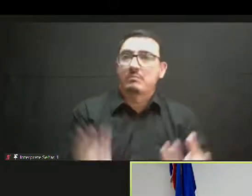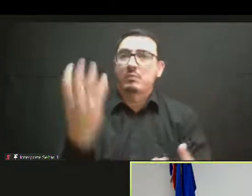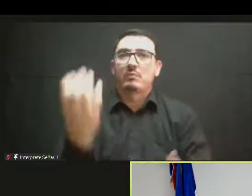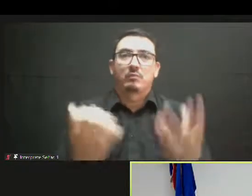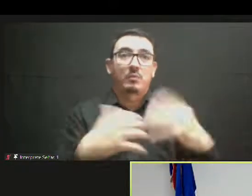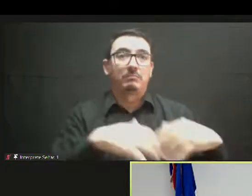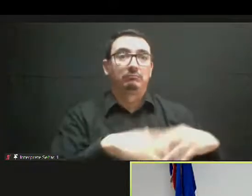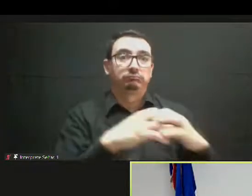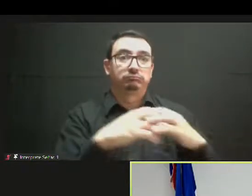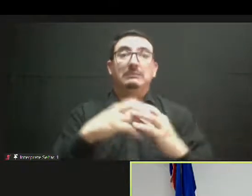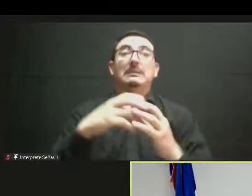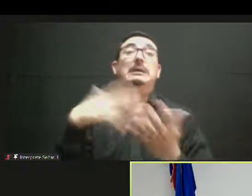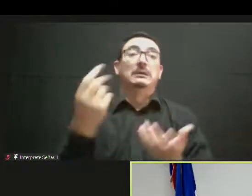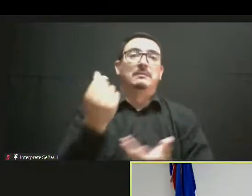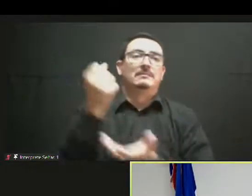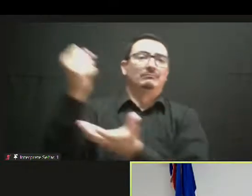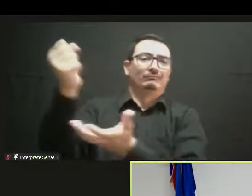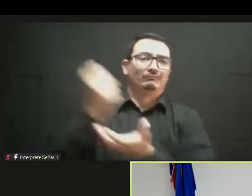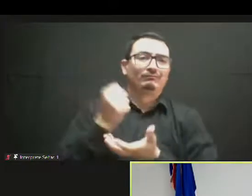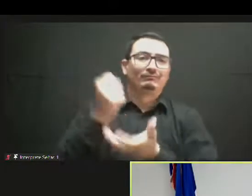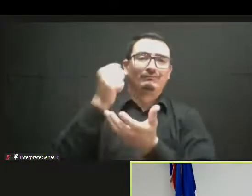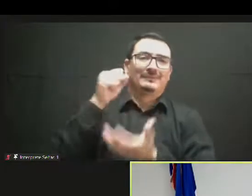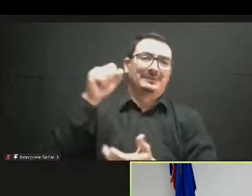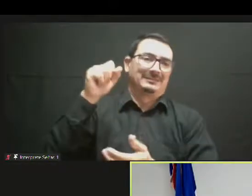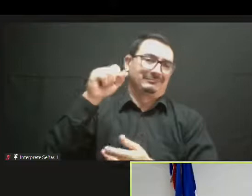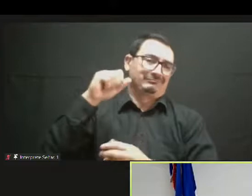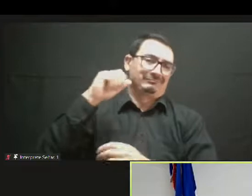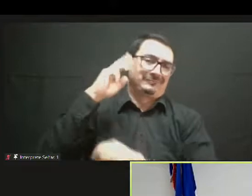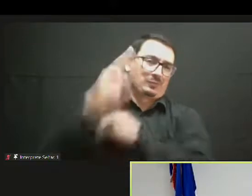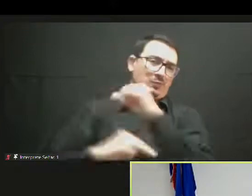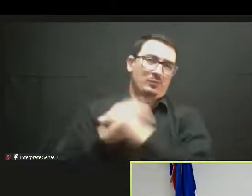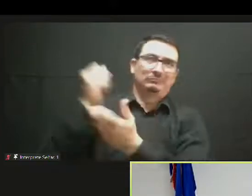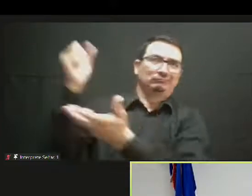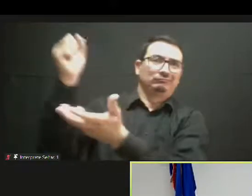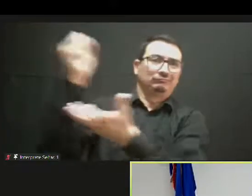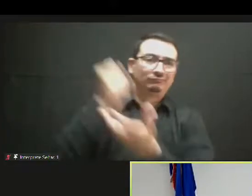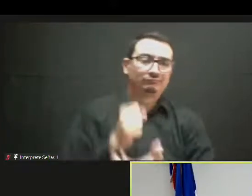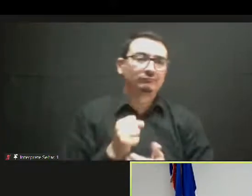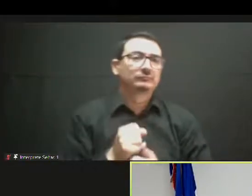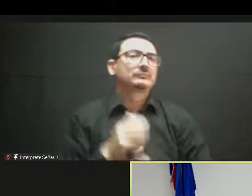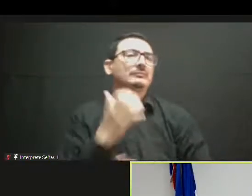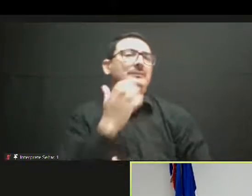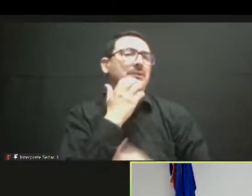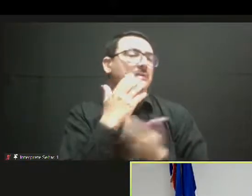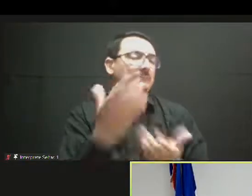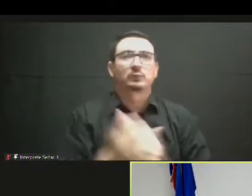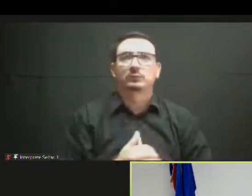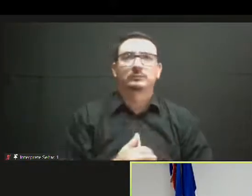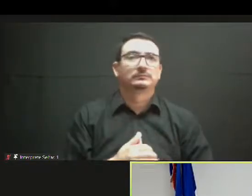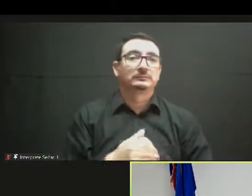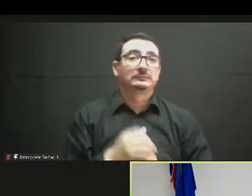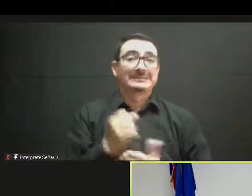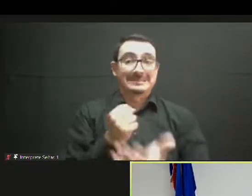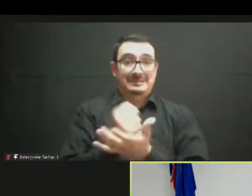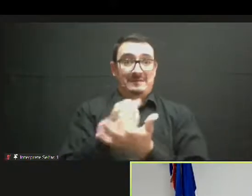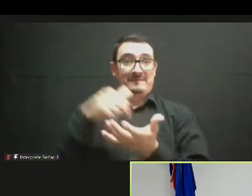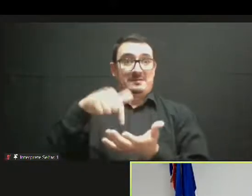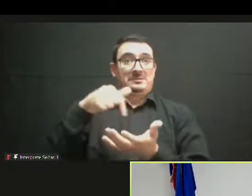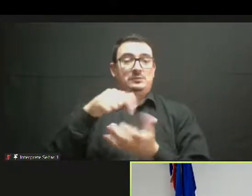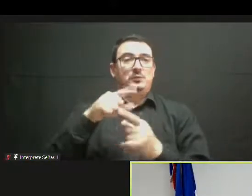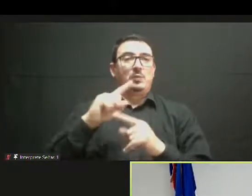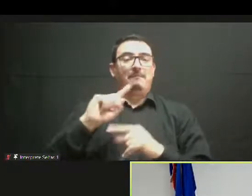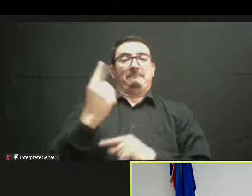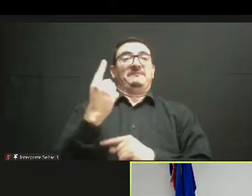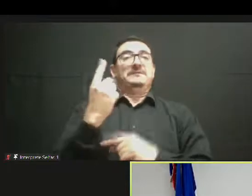directa, lo cual estimula la creación de nuevos servicios, promoviendo también a los